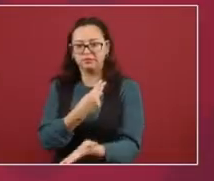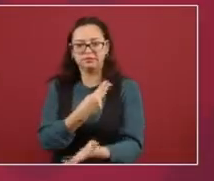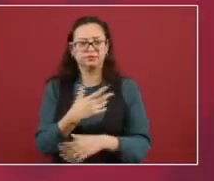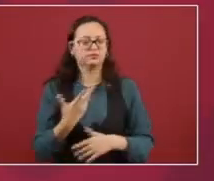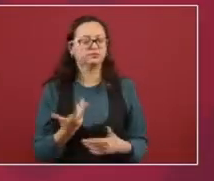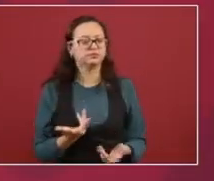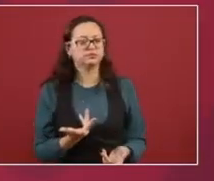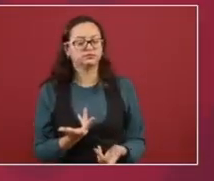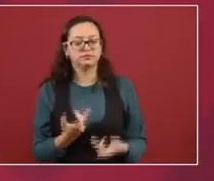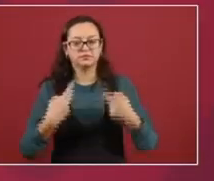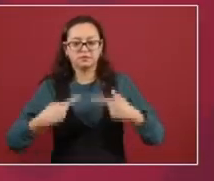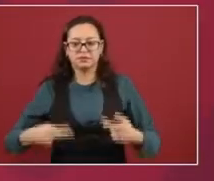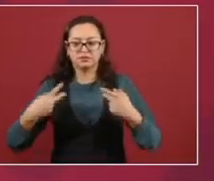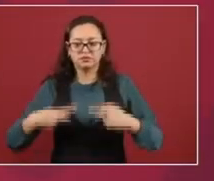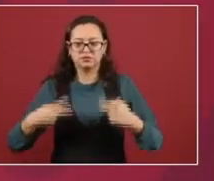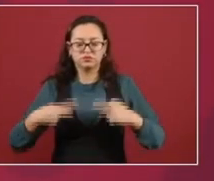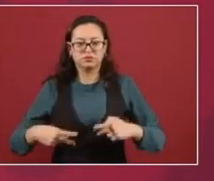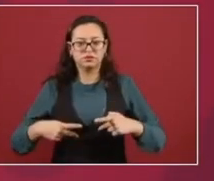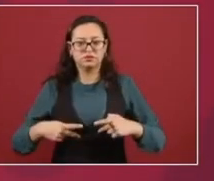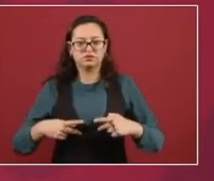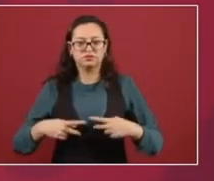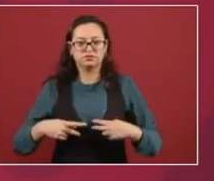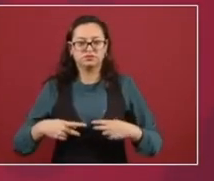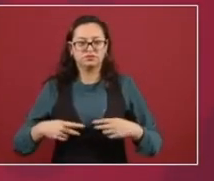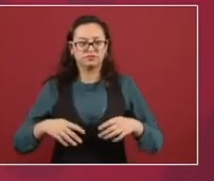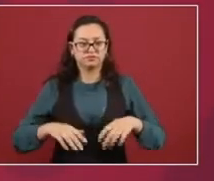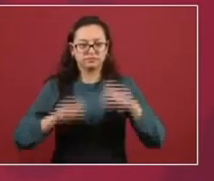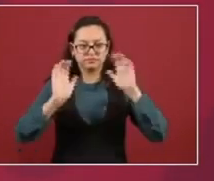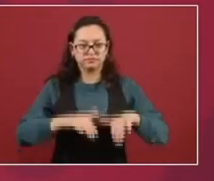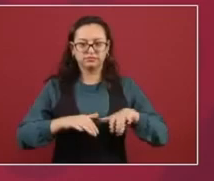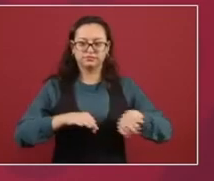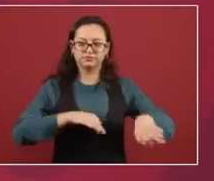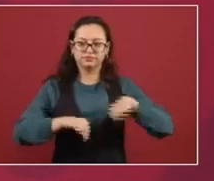Los trabajadores no